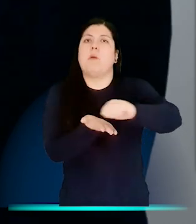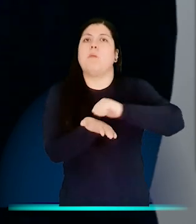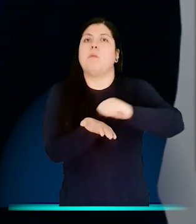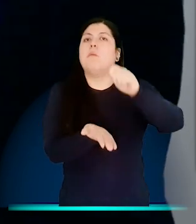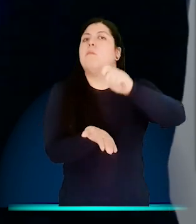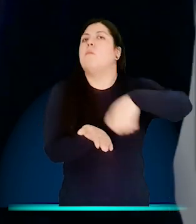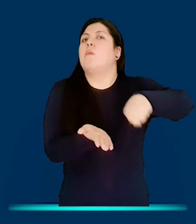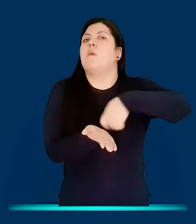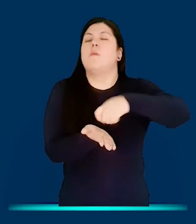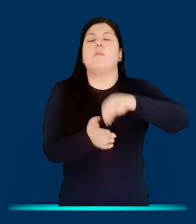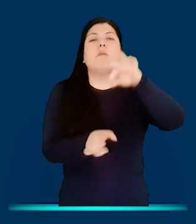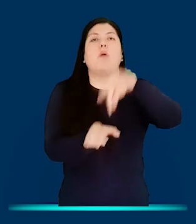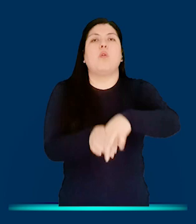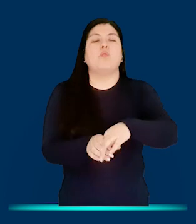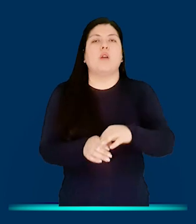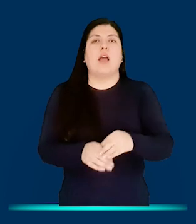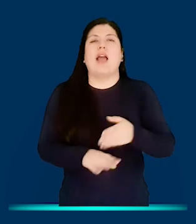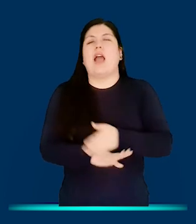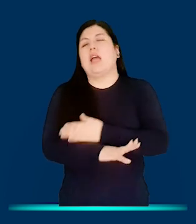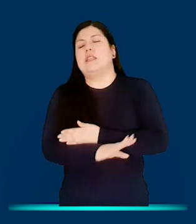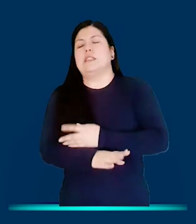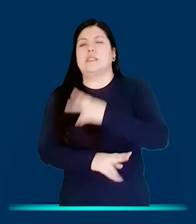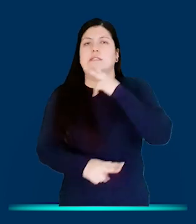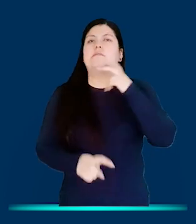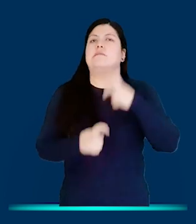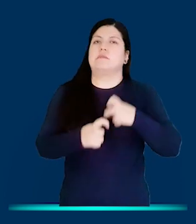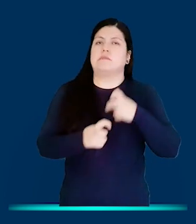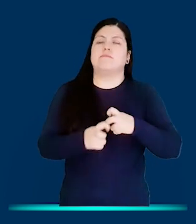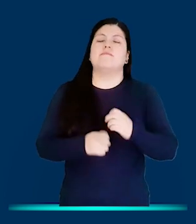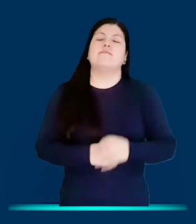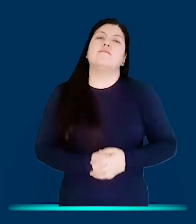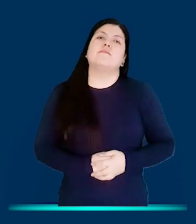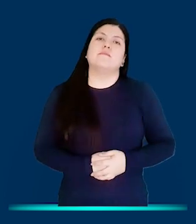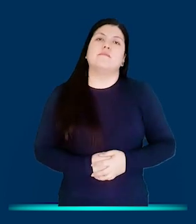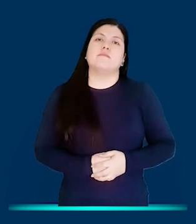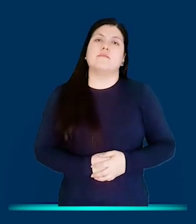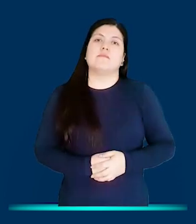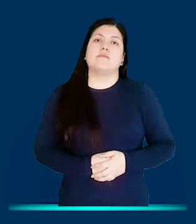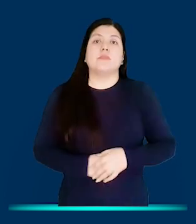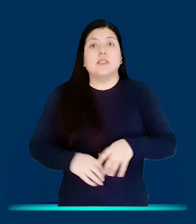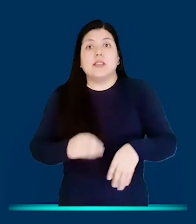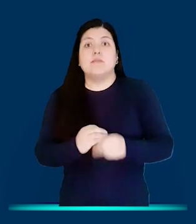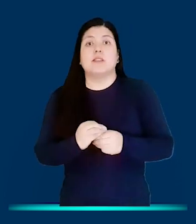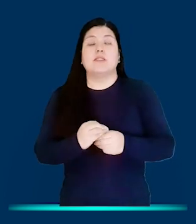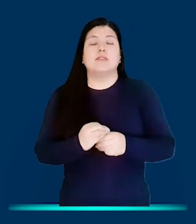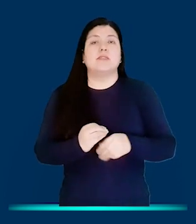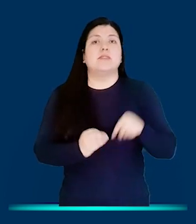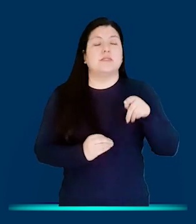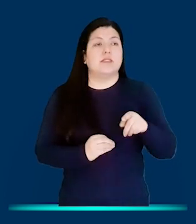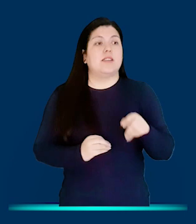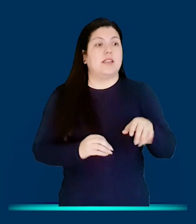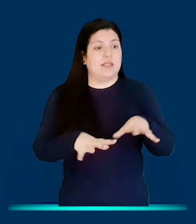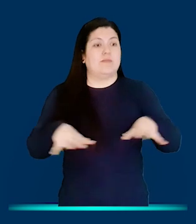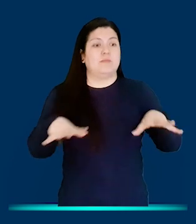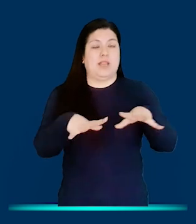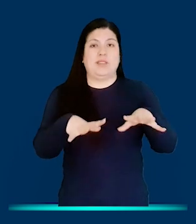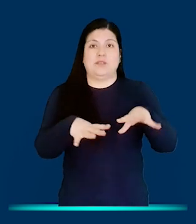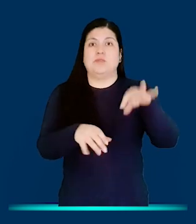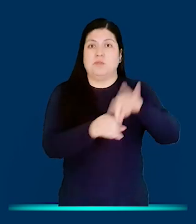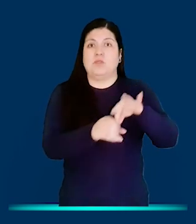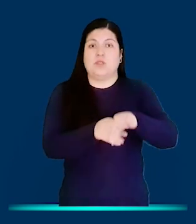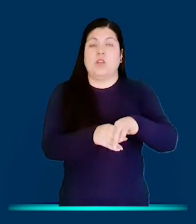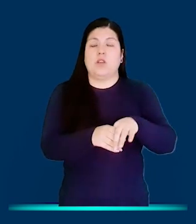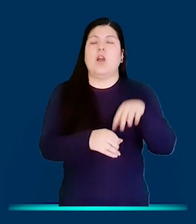a ejercer el voto sin, digamos, las problemáticas que tenían antes. Adicionalmente, en el establecimiento,